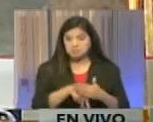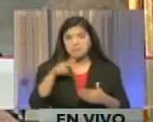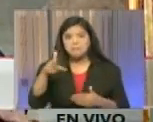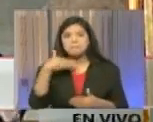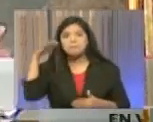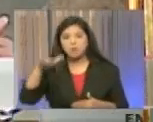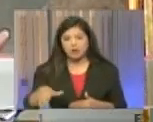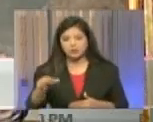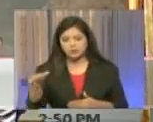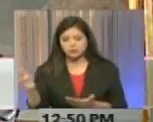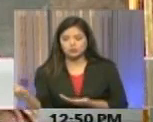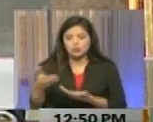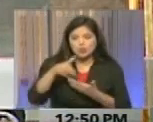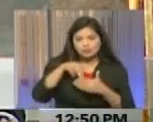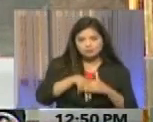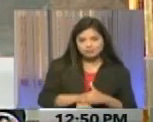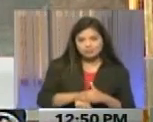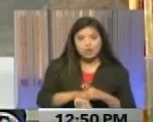Están siendo todos